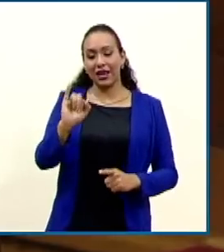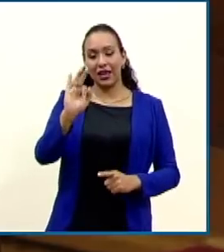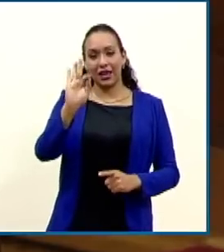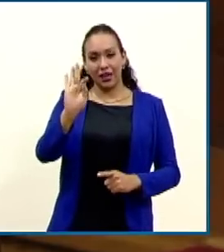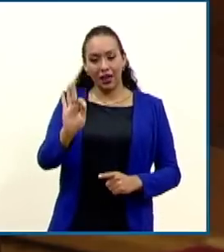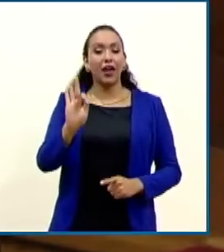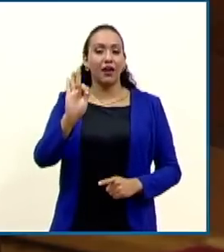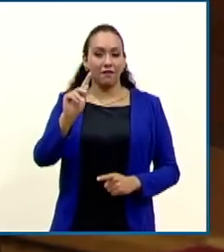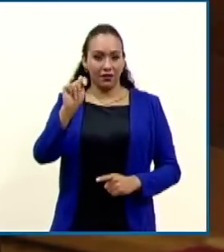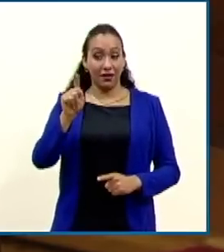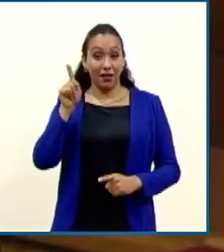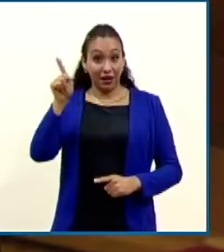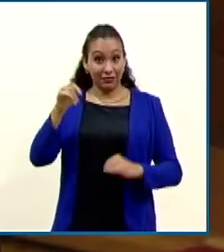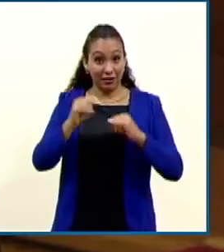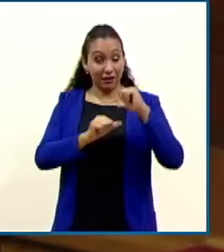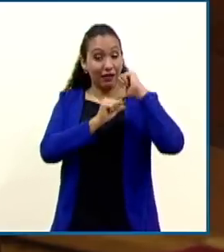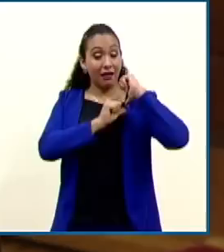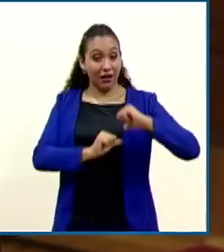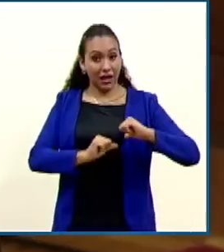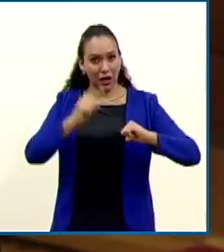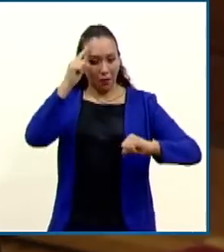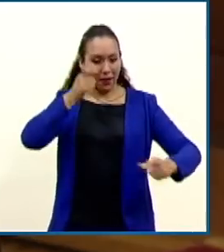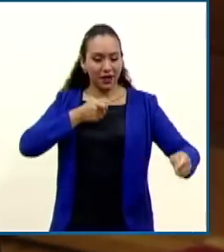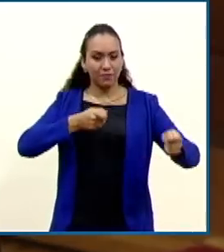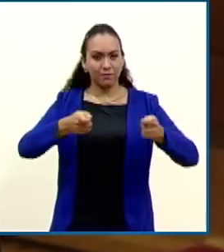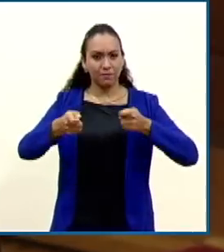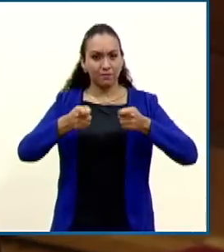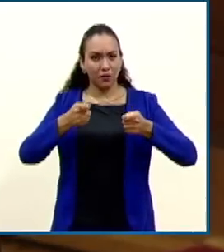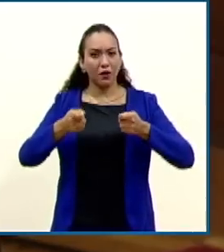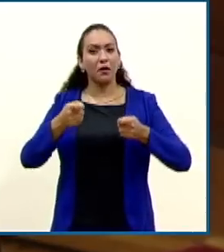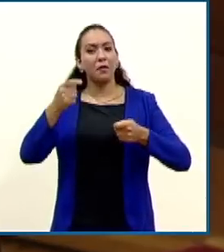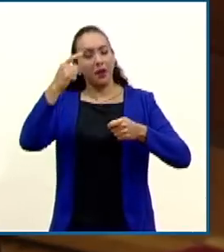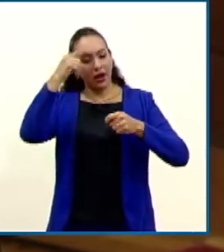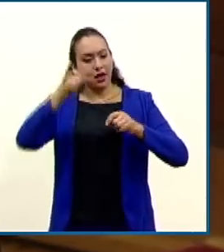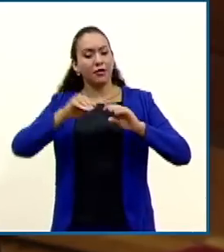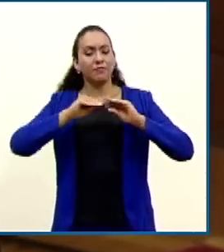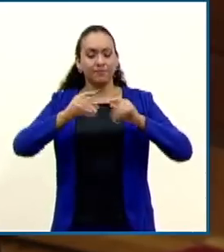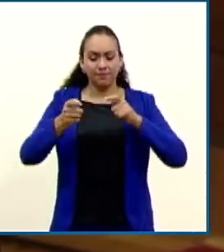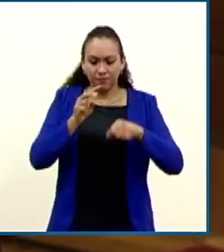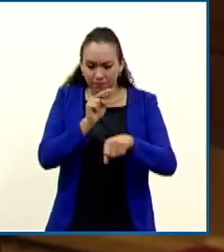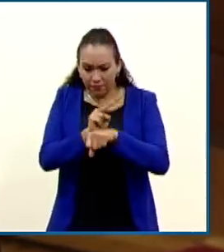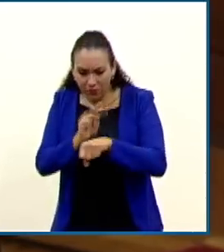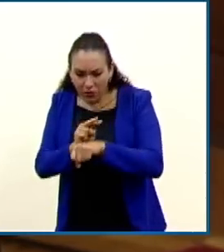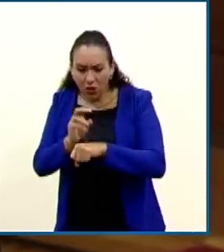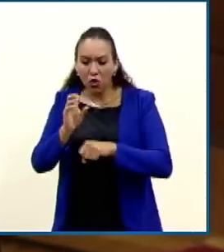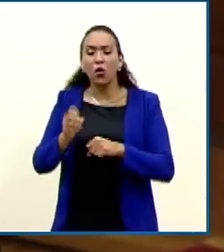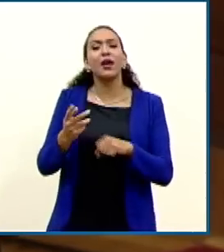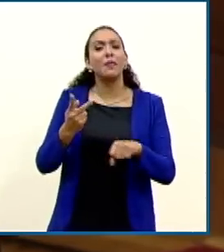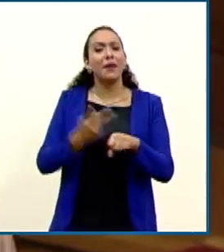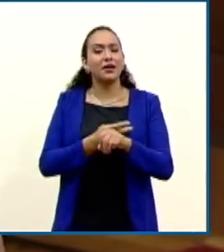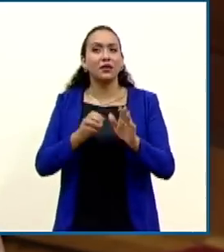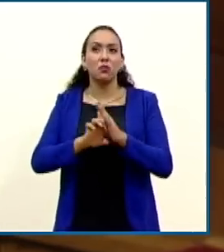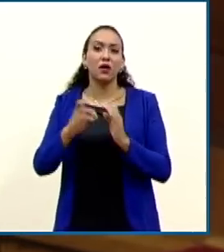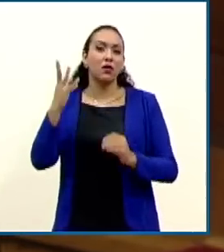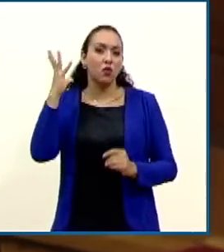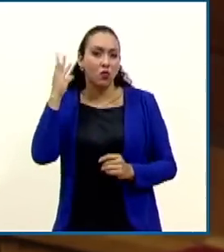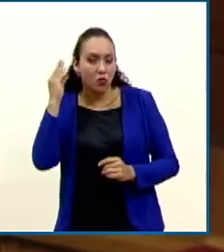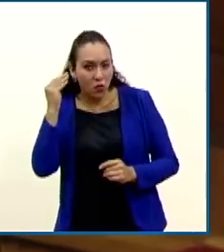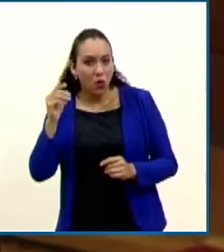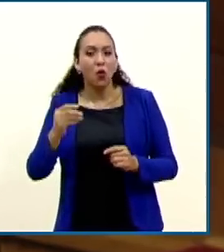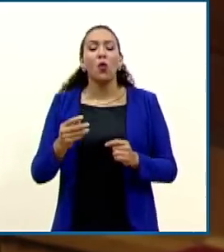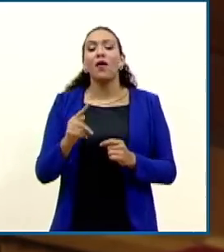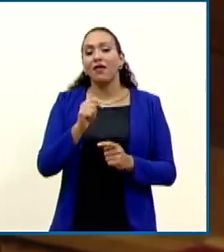Telecomunicaciones quien tiene a su cargo la regulación, promoción, supervisión de las redes de